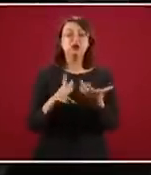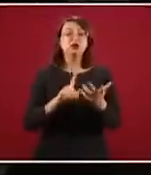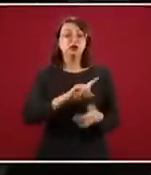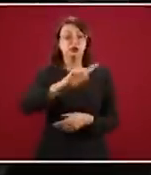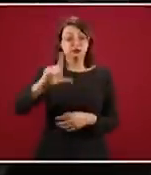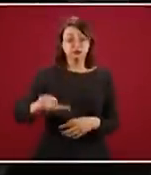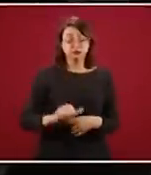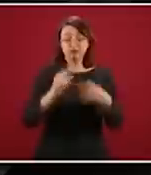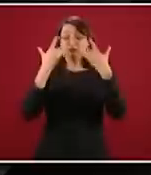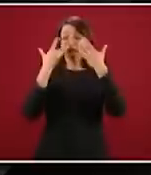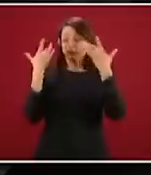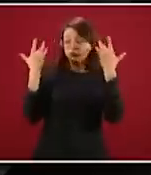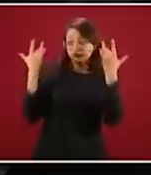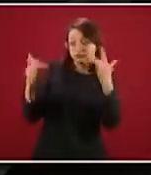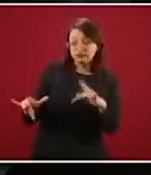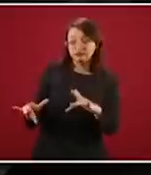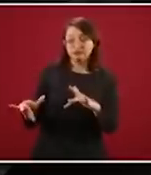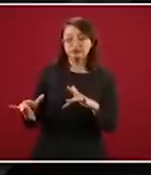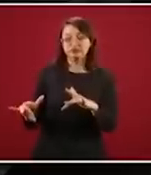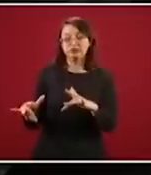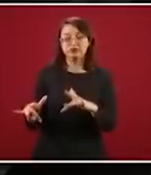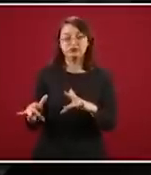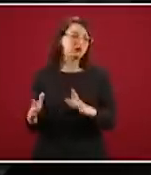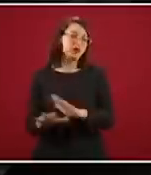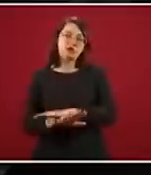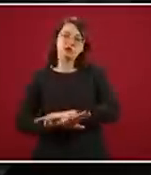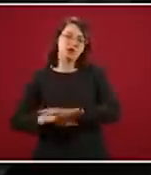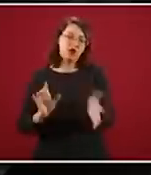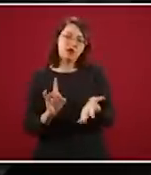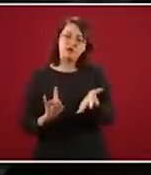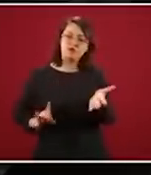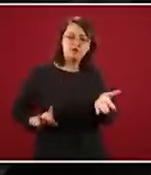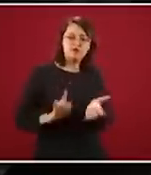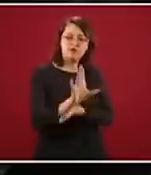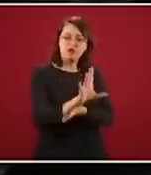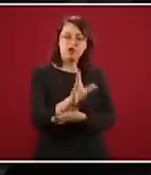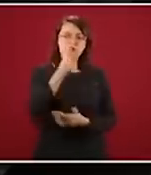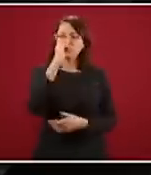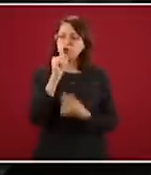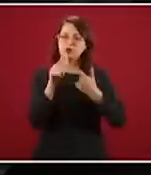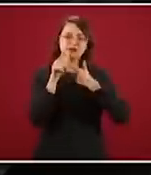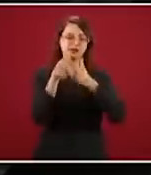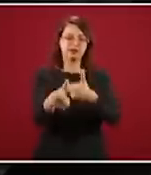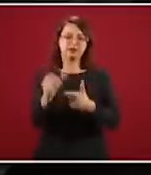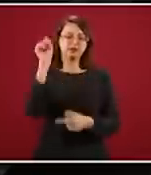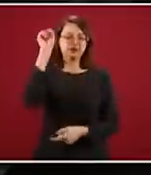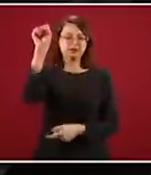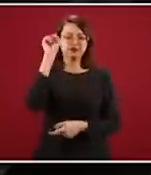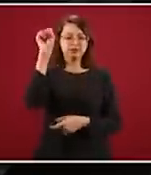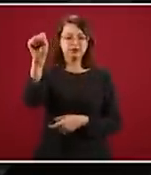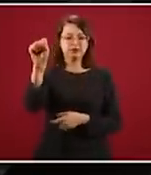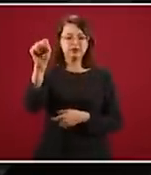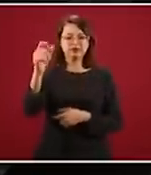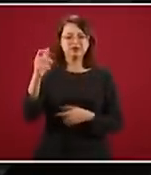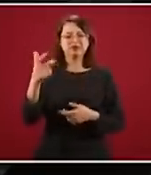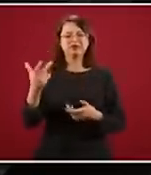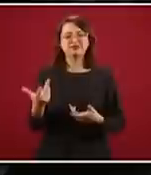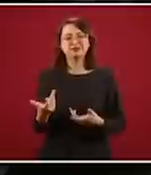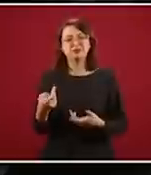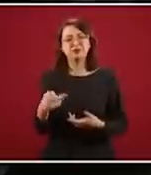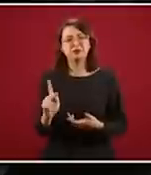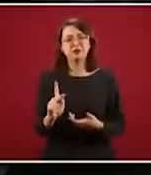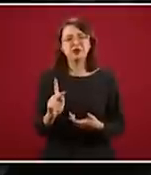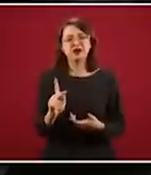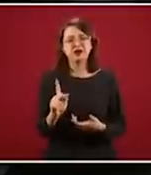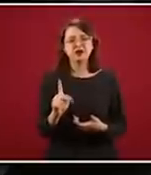jugada para seguir dentro de un sindicato, como en este caso el señor Limón. ¿Cuál es, por qué se le permitió